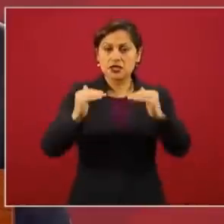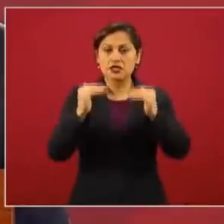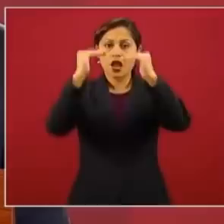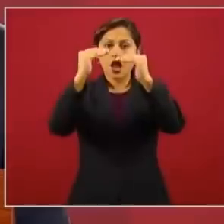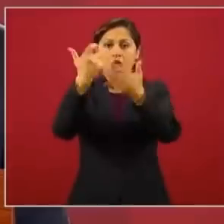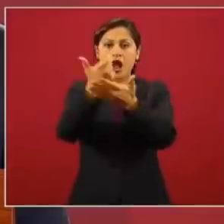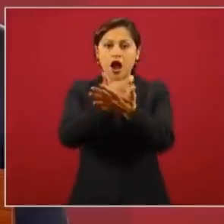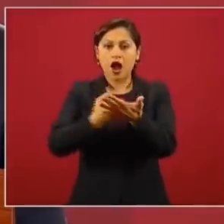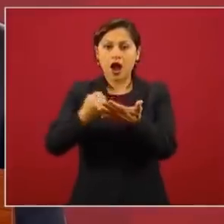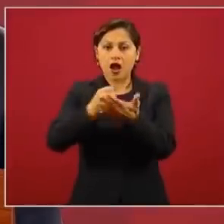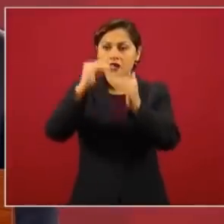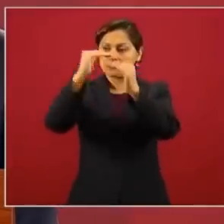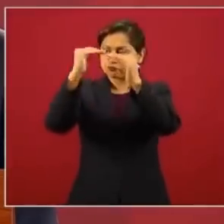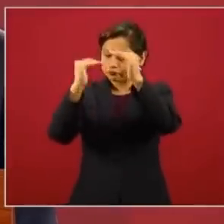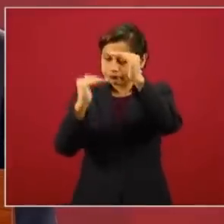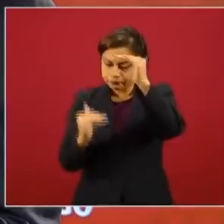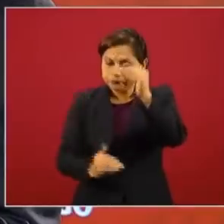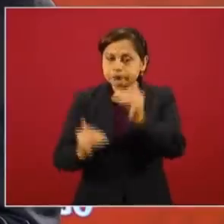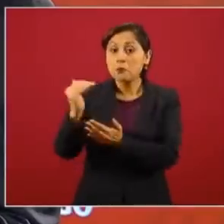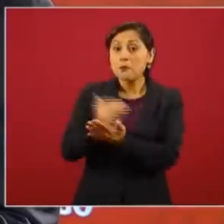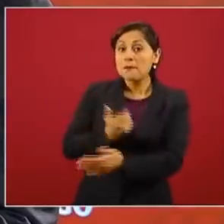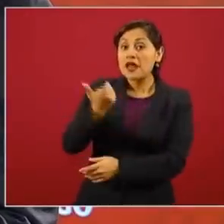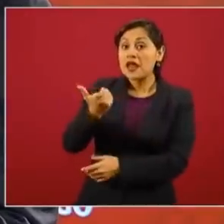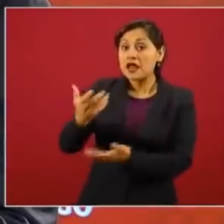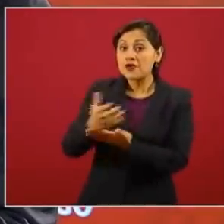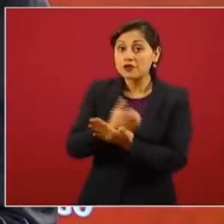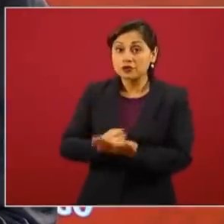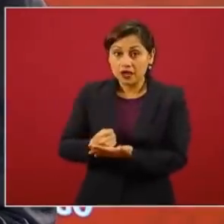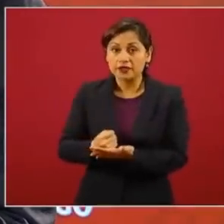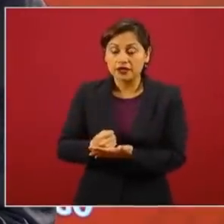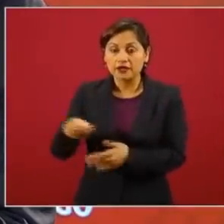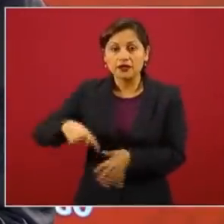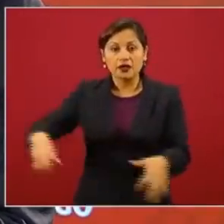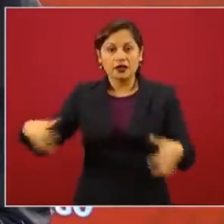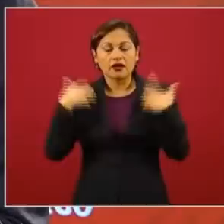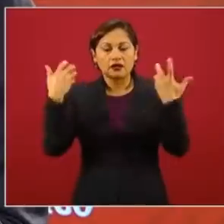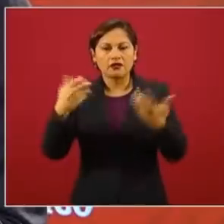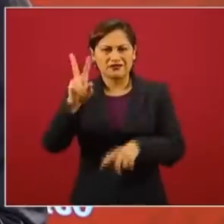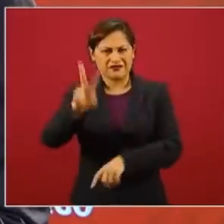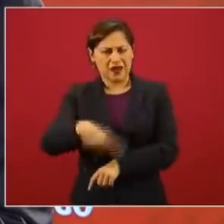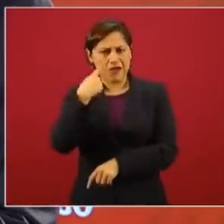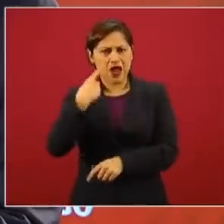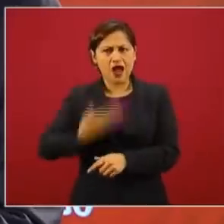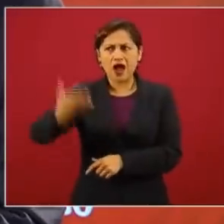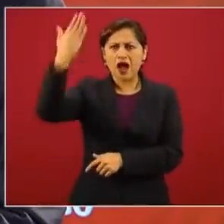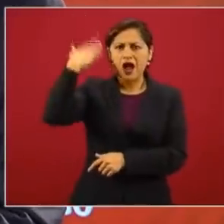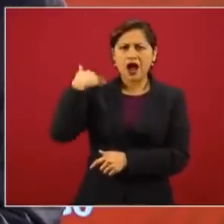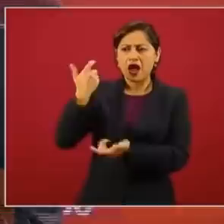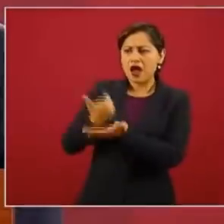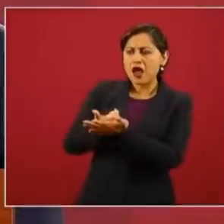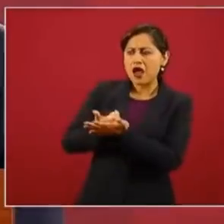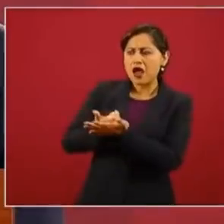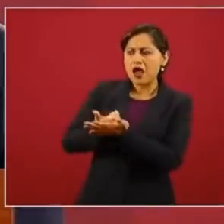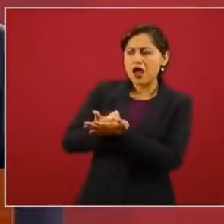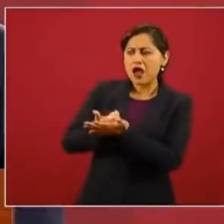Llegaban a ganar hasta 600,000 pesos mensuales los